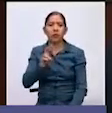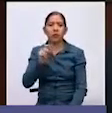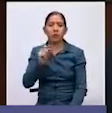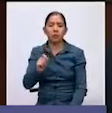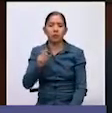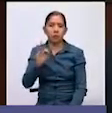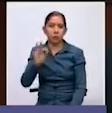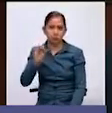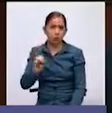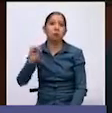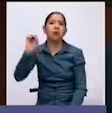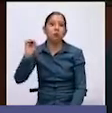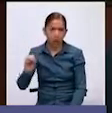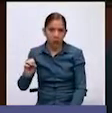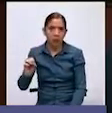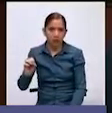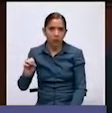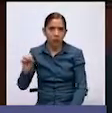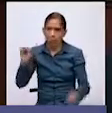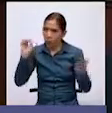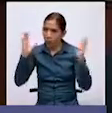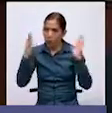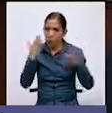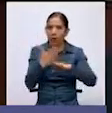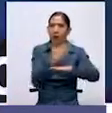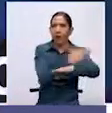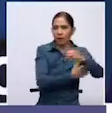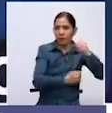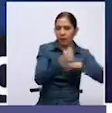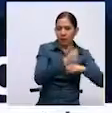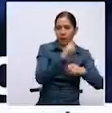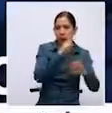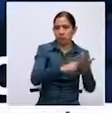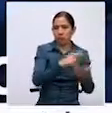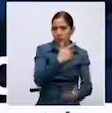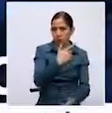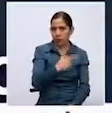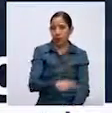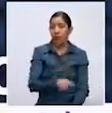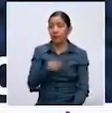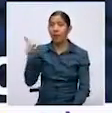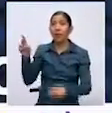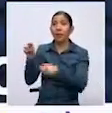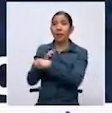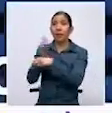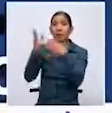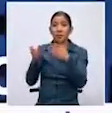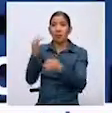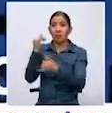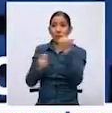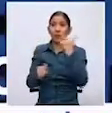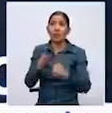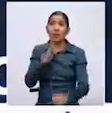47,9% más de lo que se ha hecho en la gestión 2021. Finalmente, indicó que el gobierno trabaja en